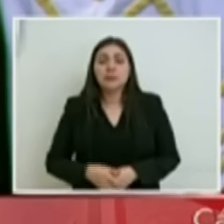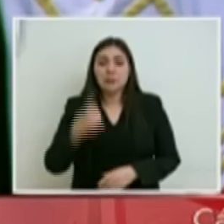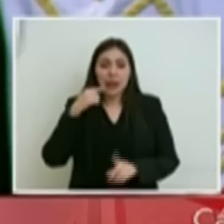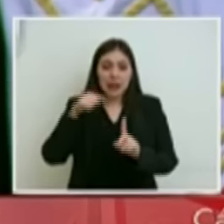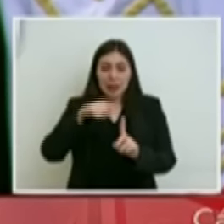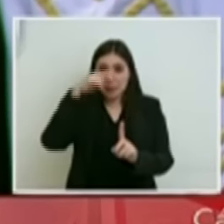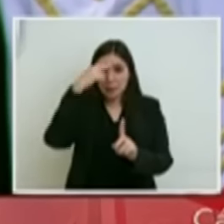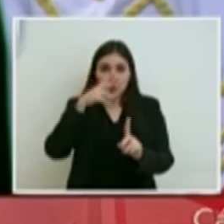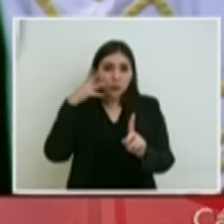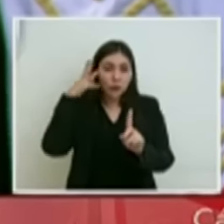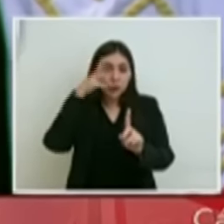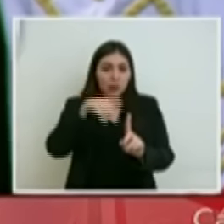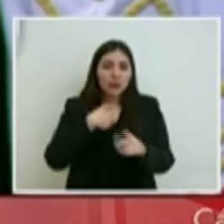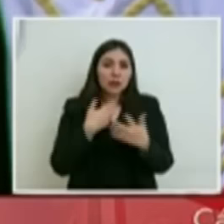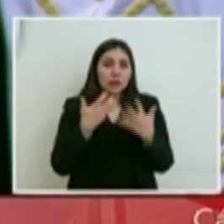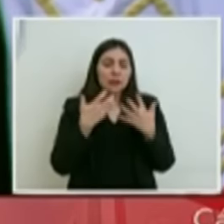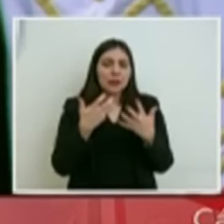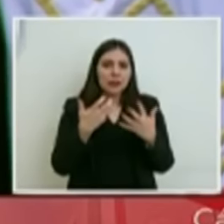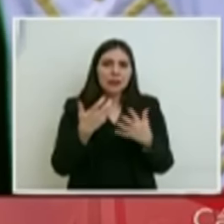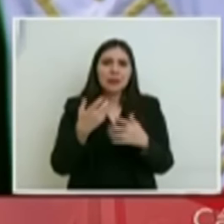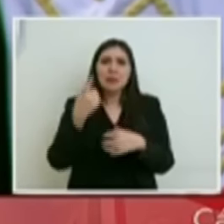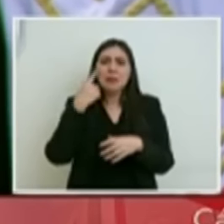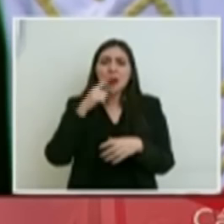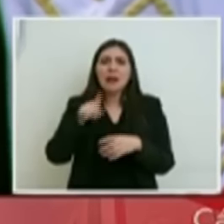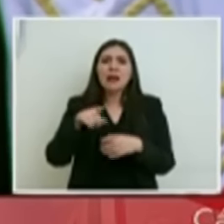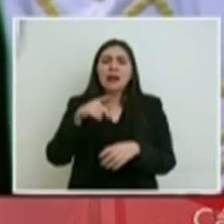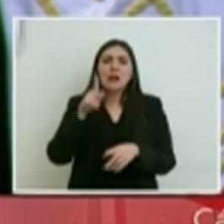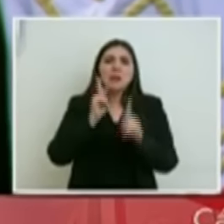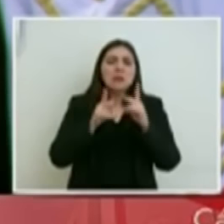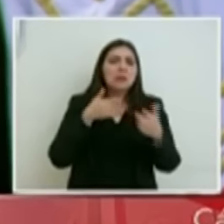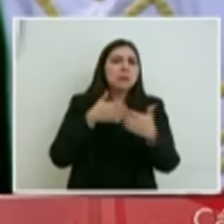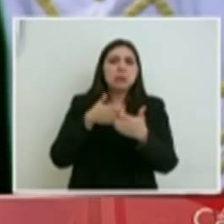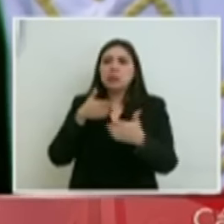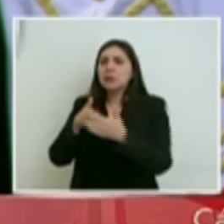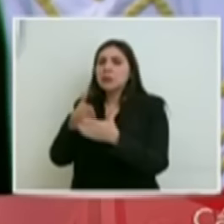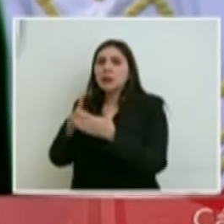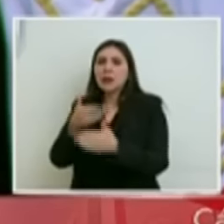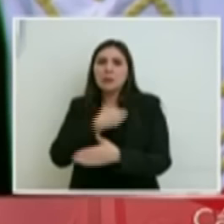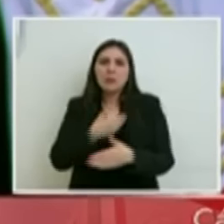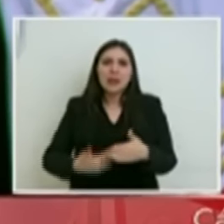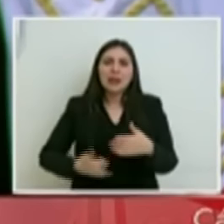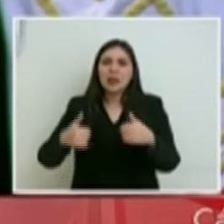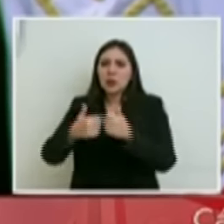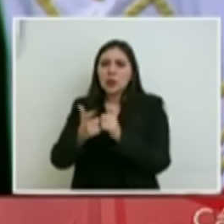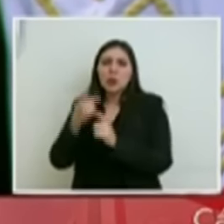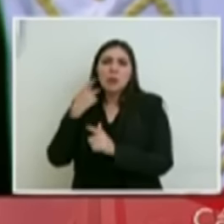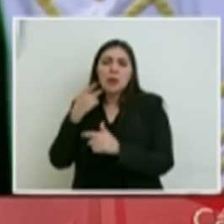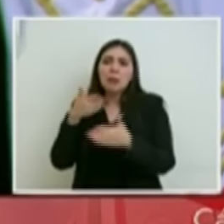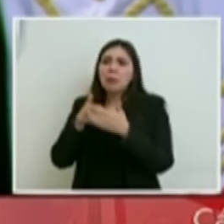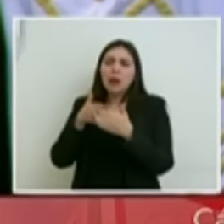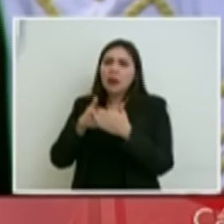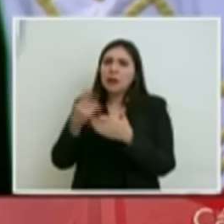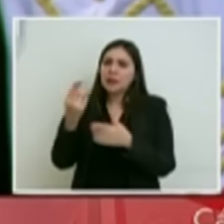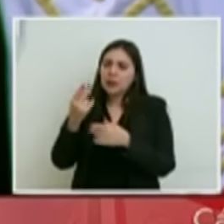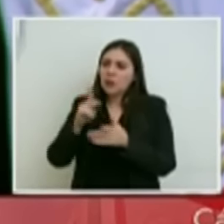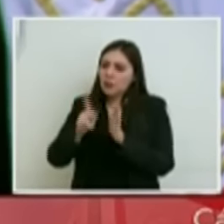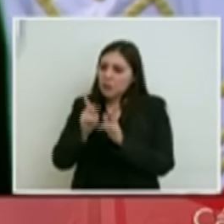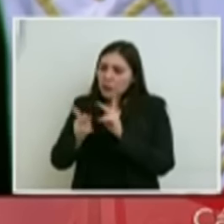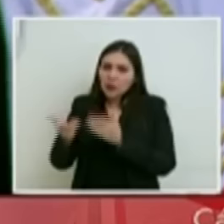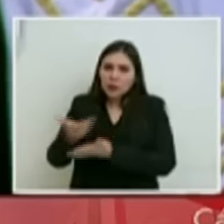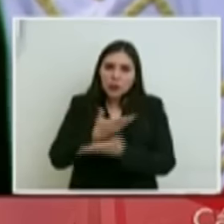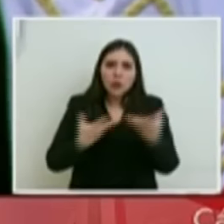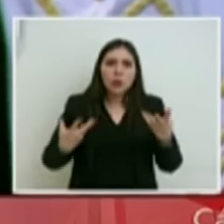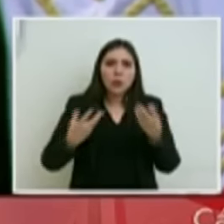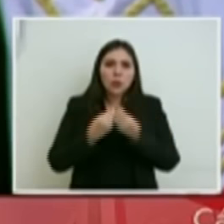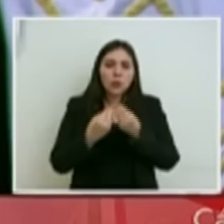que dejemos atrás la falta de diálogo entre el Ejecutivo y las fuerzas políticas y que juntos construyamos